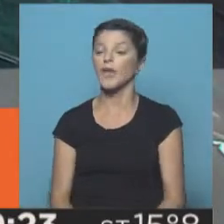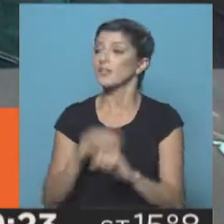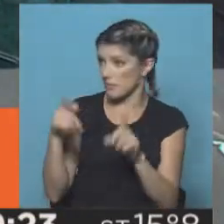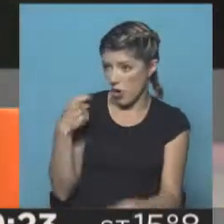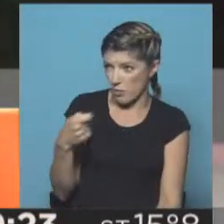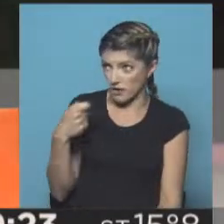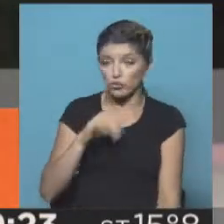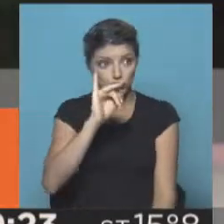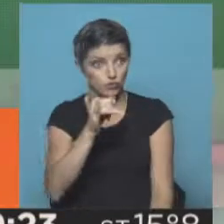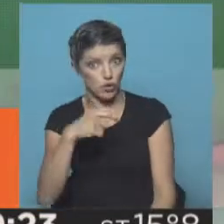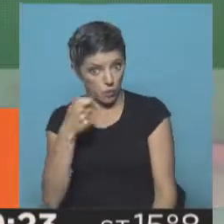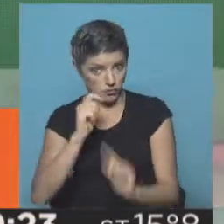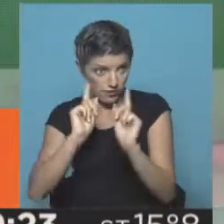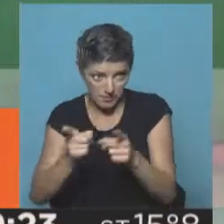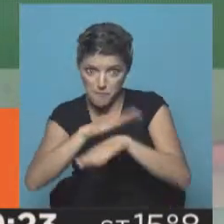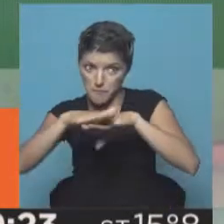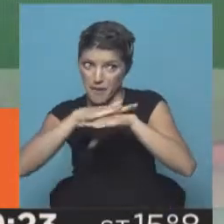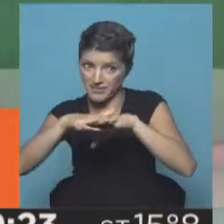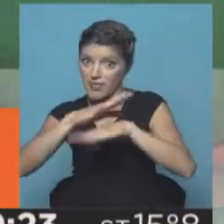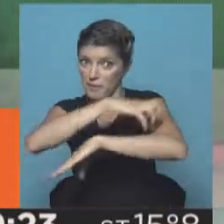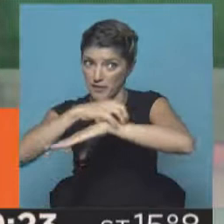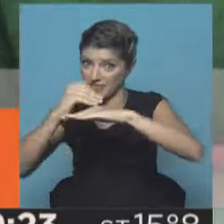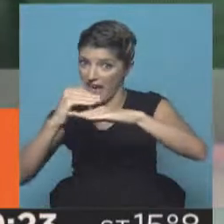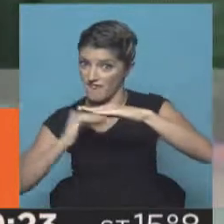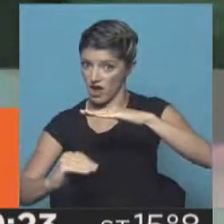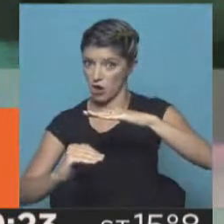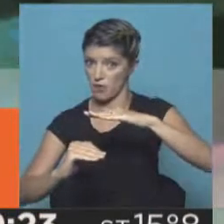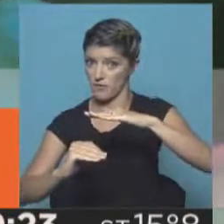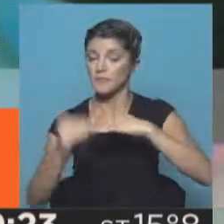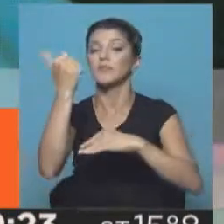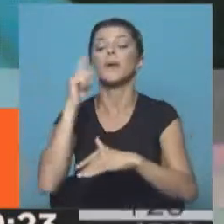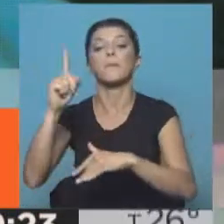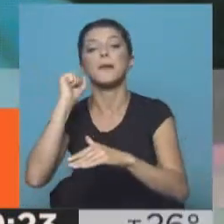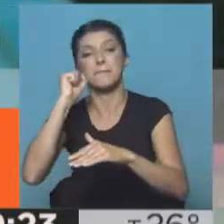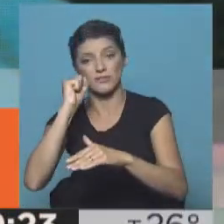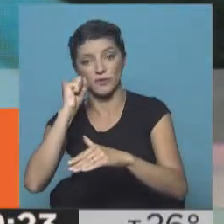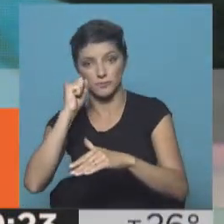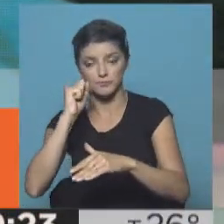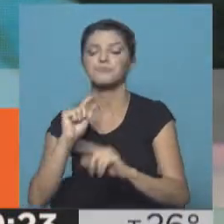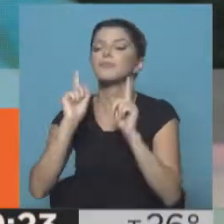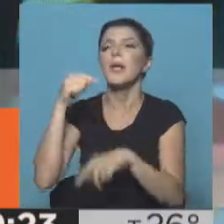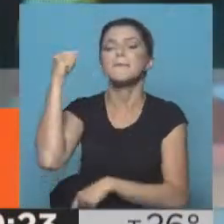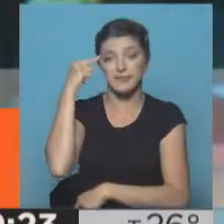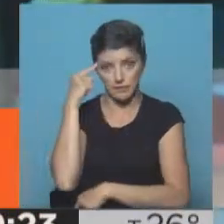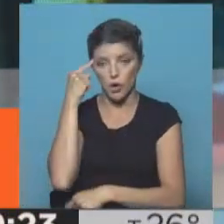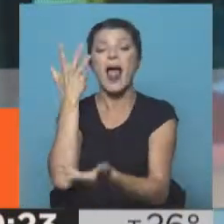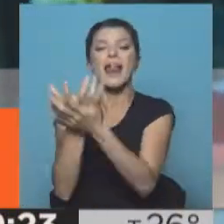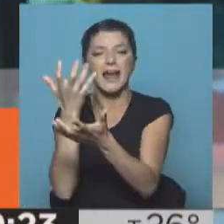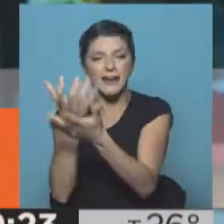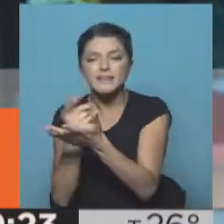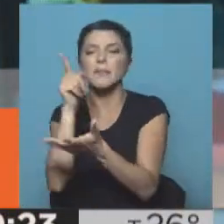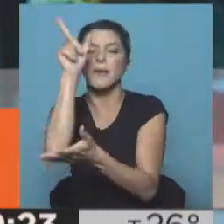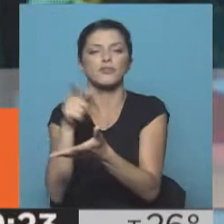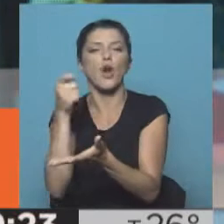jubilaciones con un tema adicional, además de que la jubilación está por debajo de los 6.000 pesos, con el tema de que la canasta para un jubilado incluye muchos